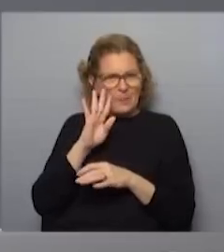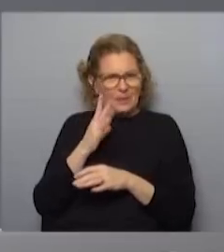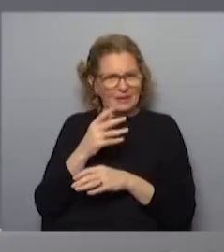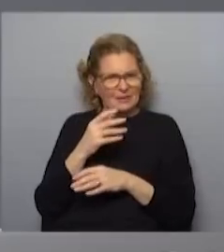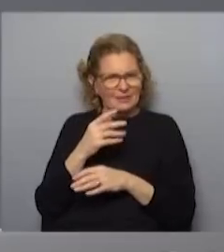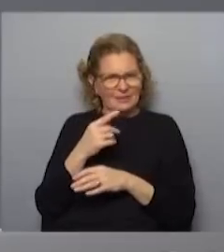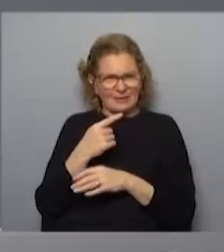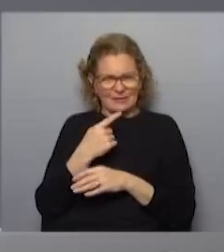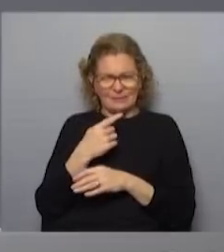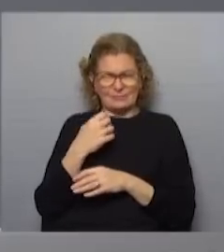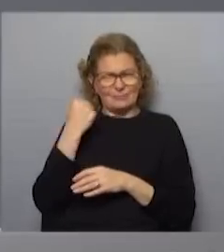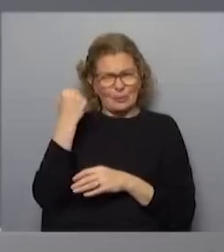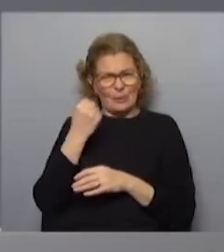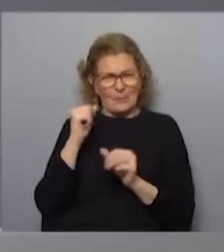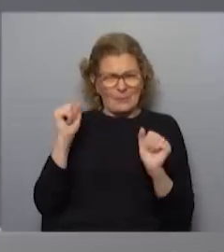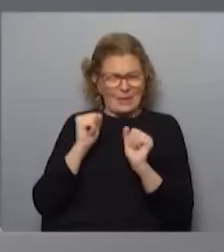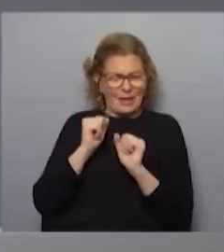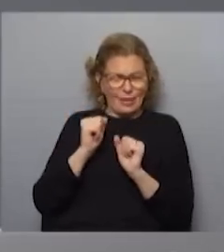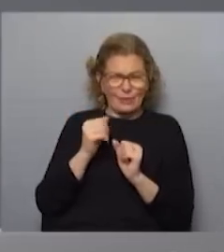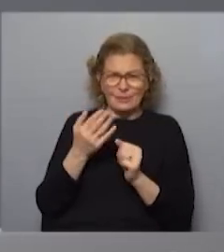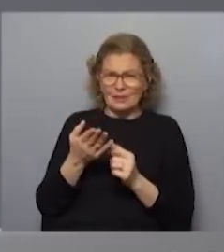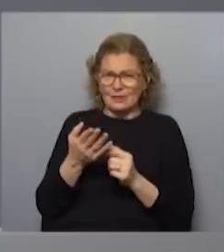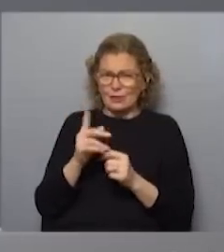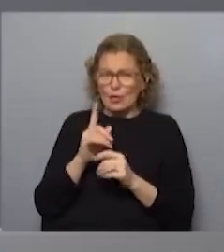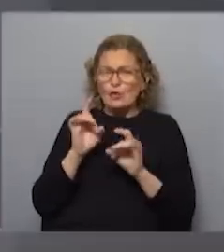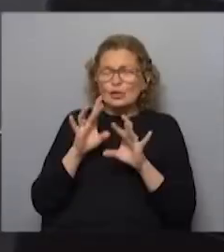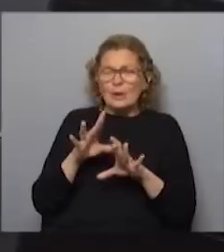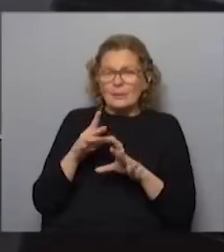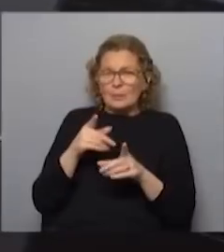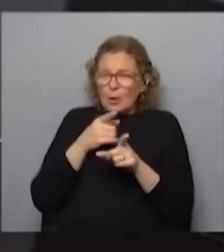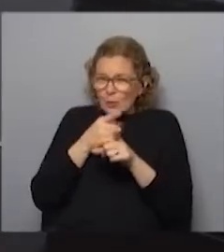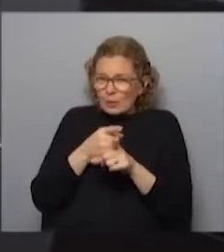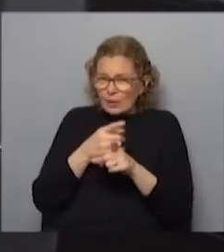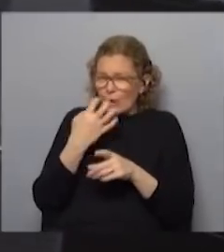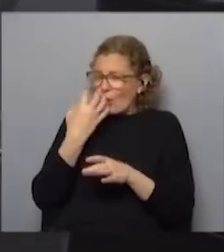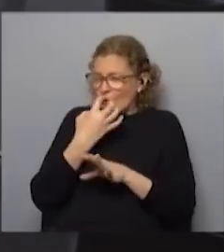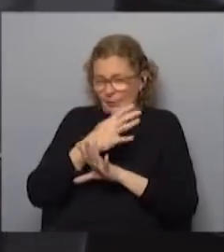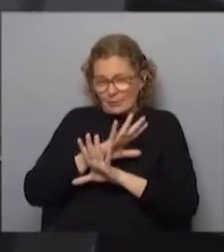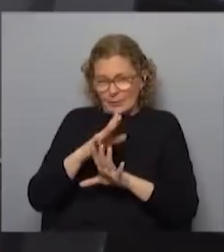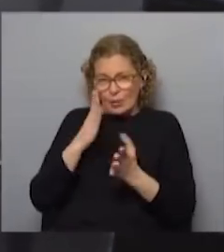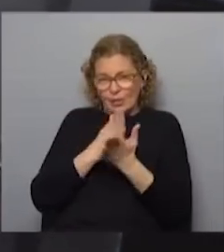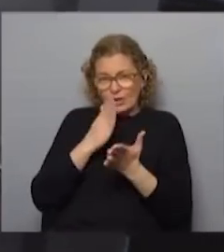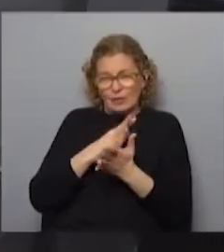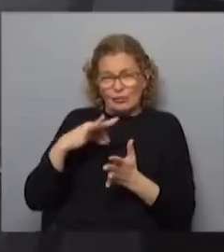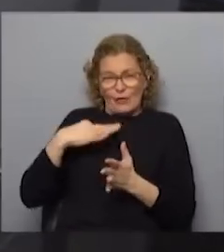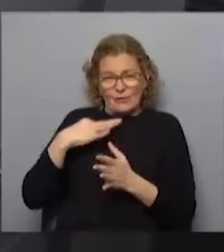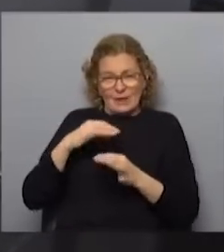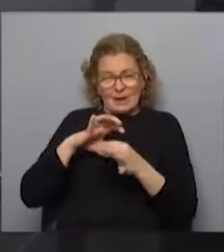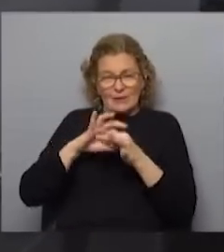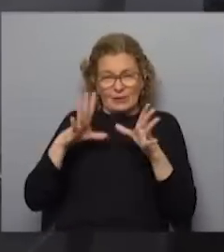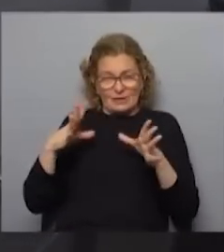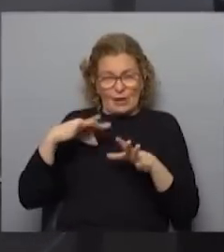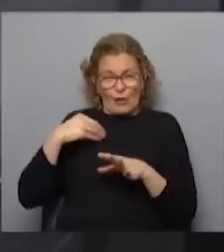grave inquietante no todo mente miedo todo esto porque no solamente por el espionaje que sepantoso tenemos derecho a vivir en libertad y